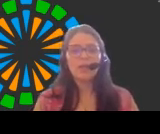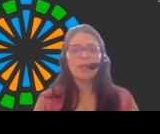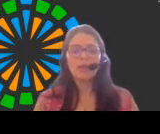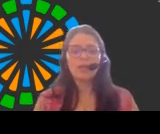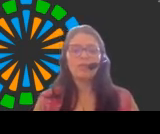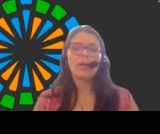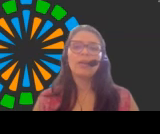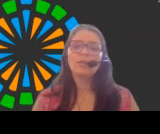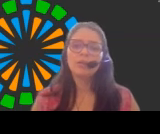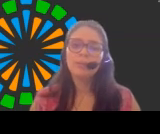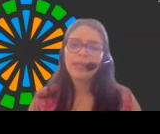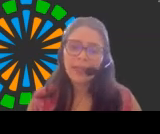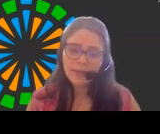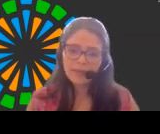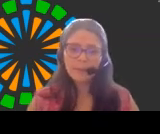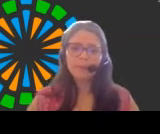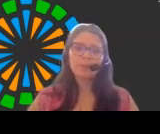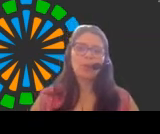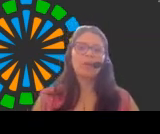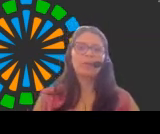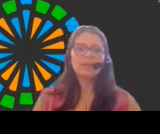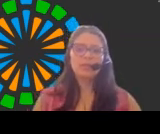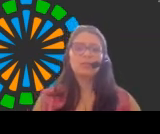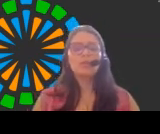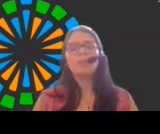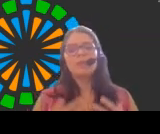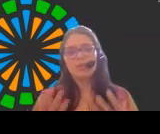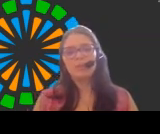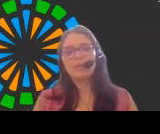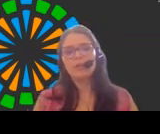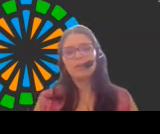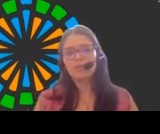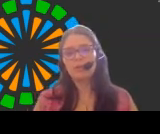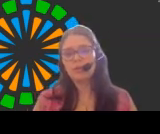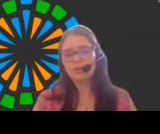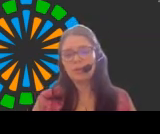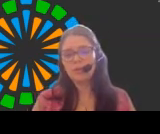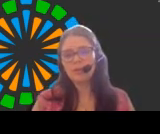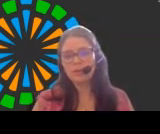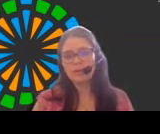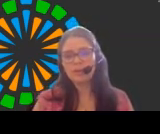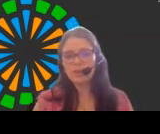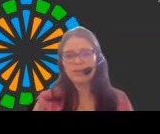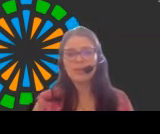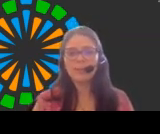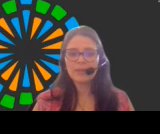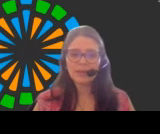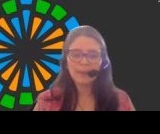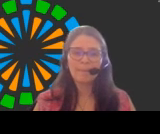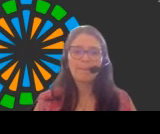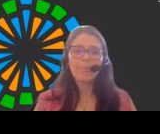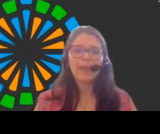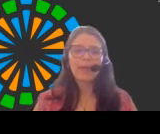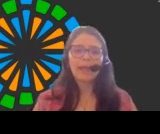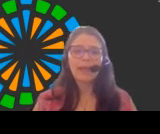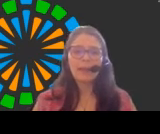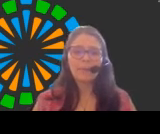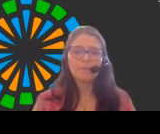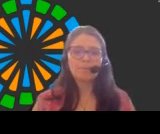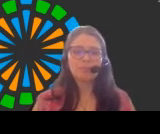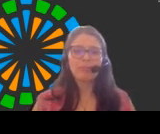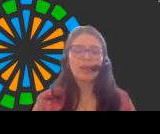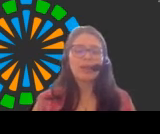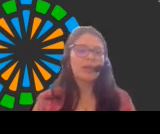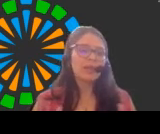y fue en el año 2015 cuando la institución pasa a llamarse consejo nacional de personas con discapacidad